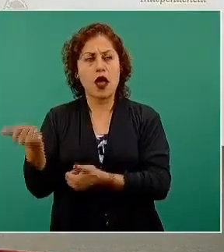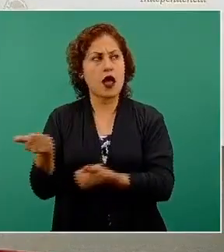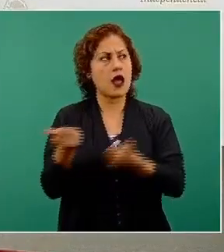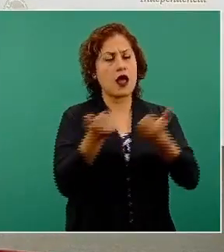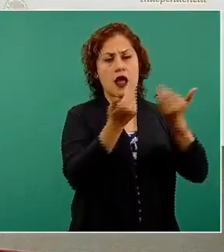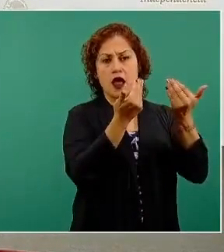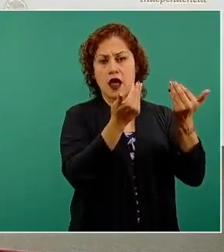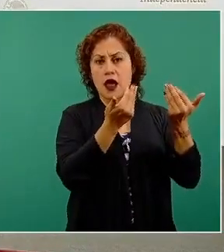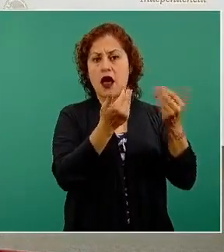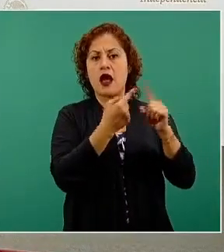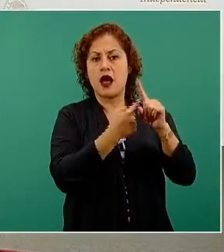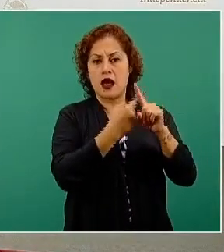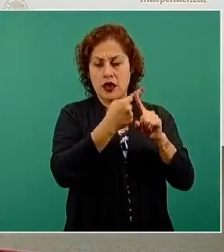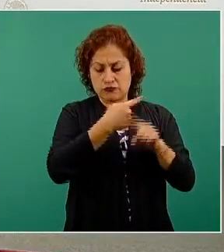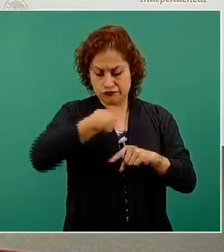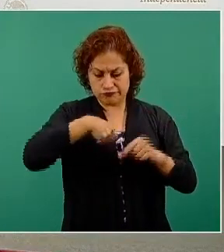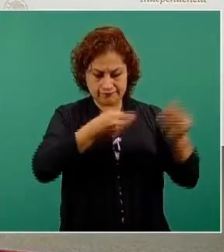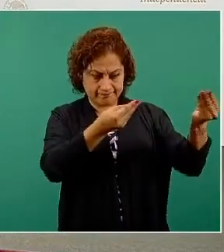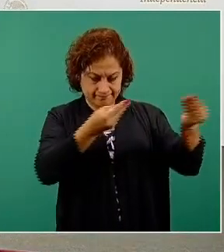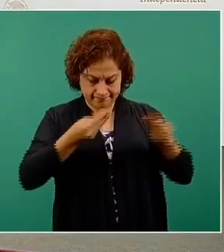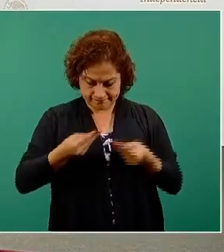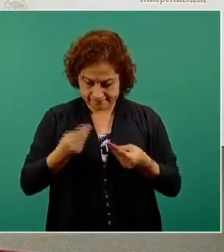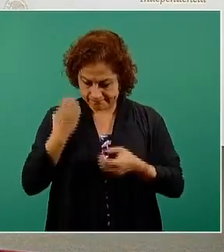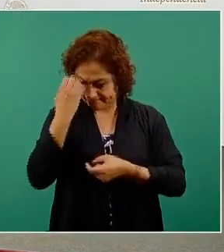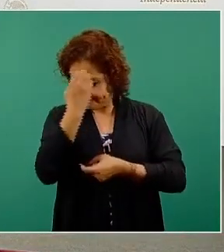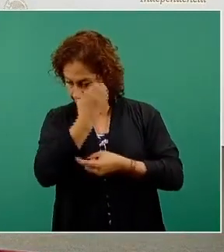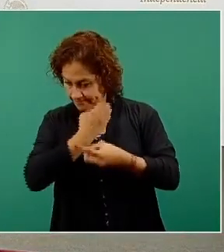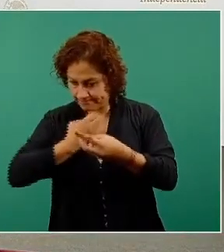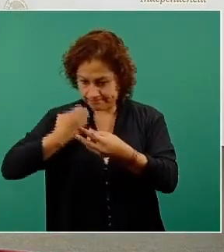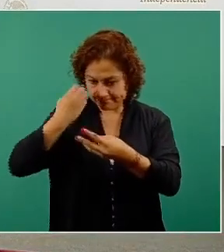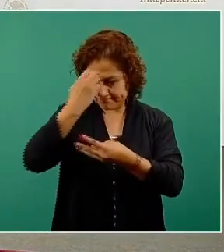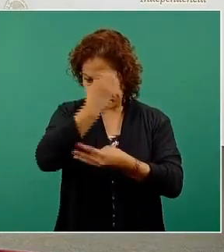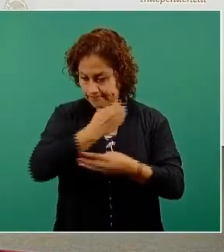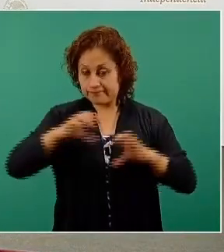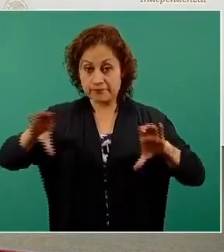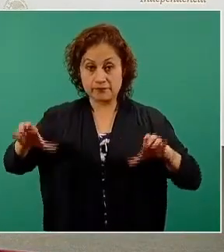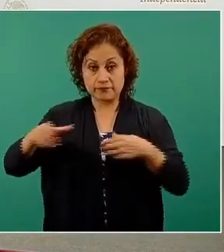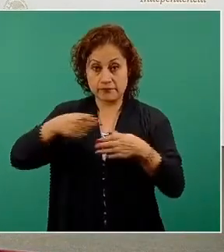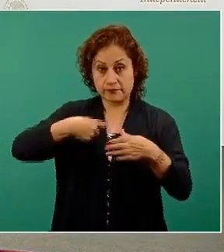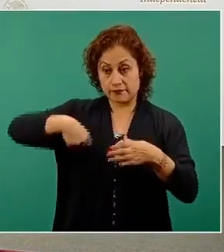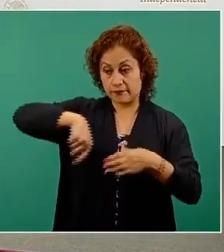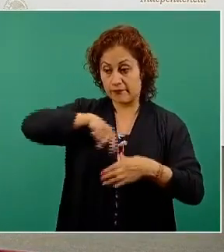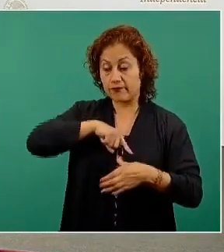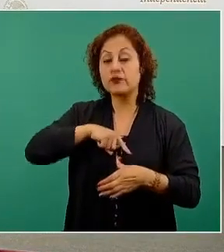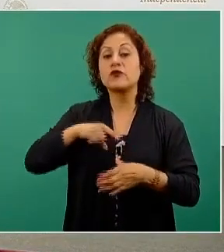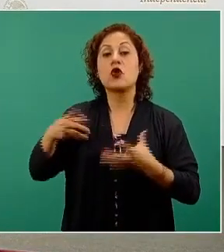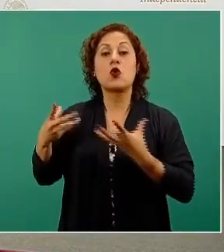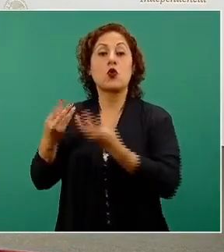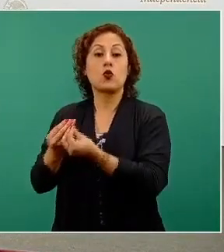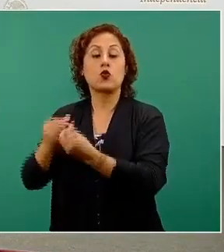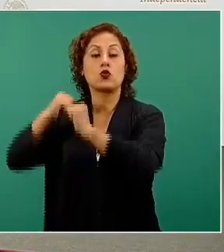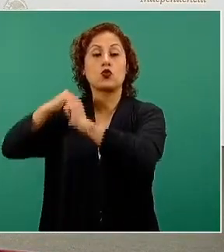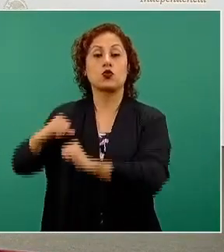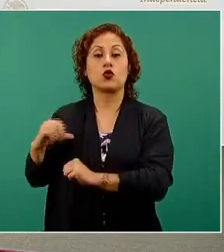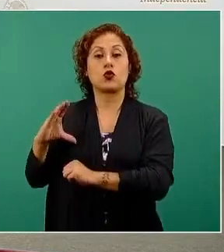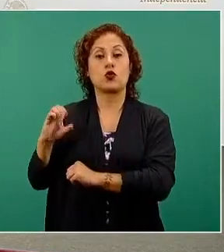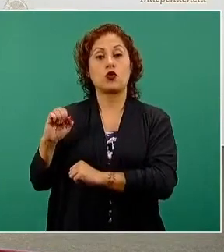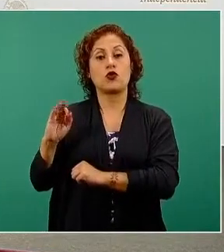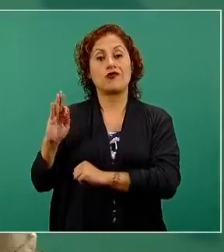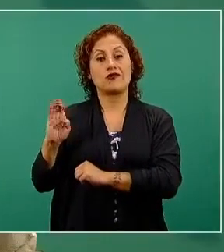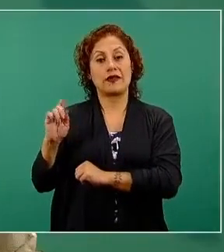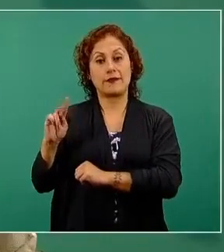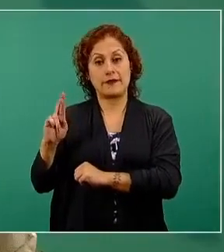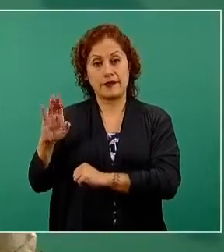Entonces se analizaron estos datos, se tuvo una reunión también con COFEPRIS y con los grupos técnicos de